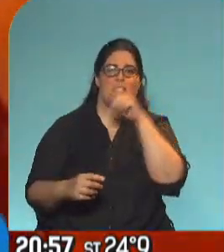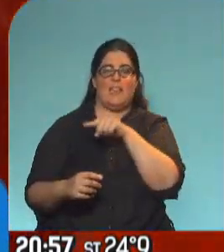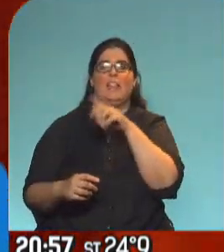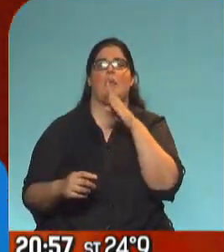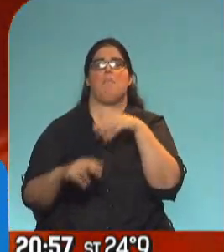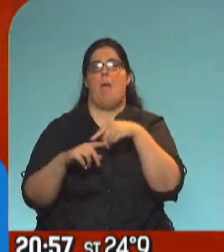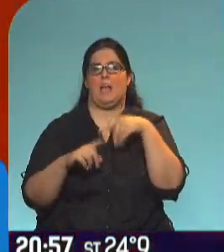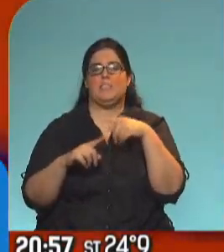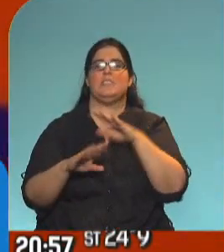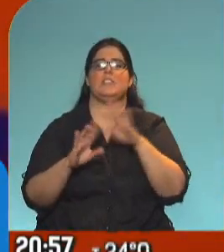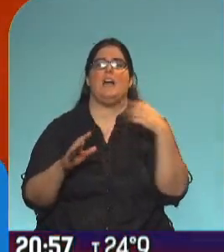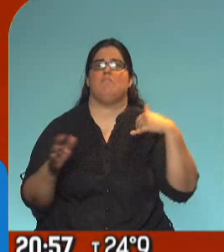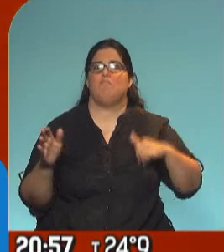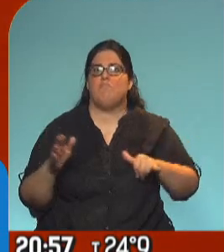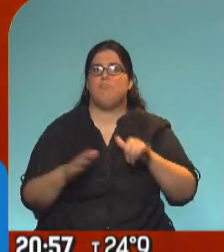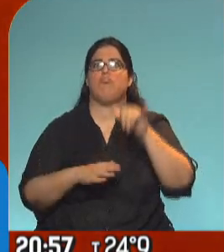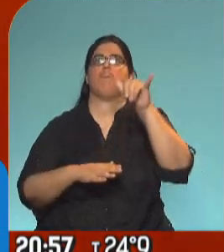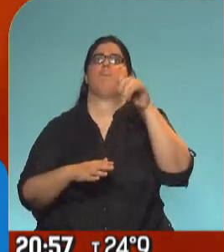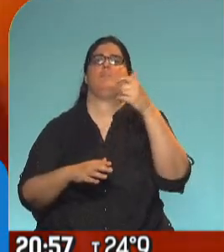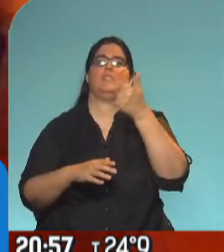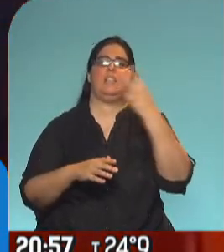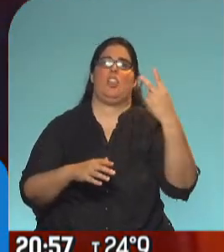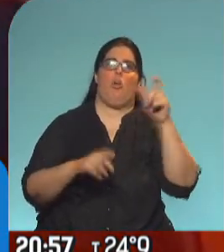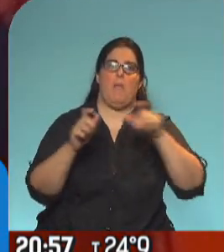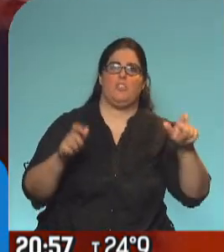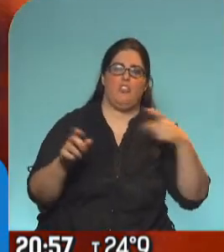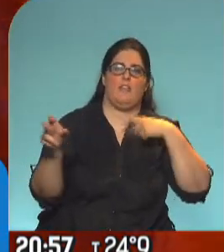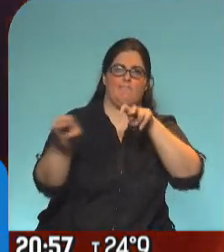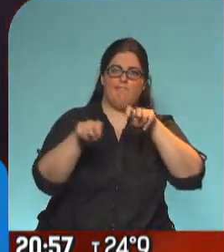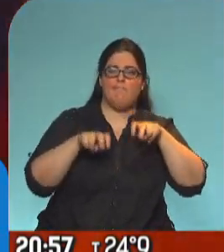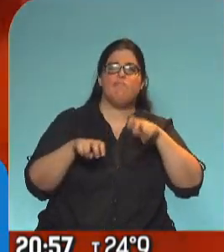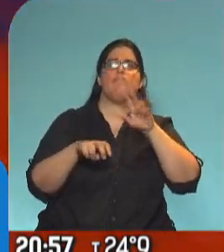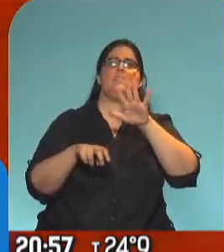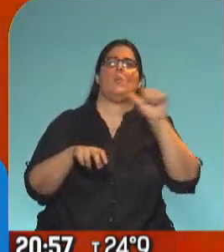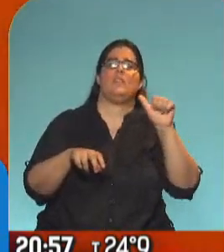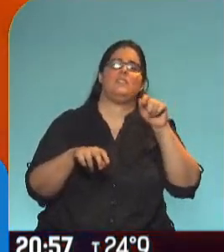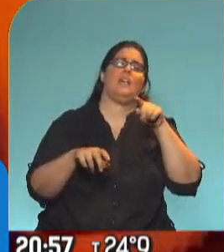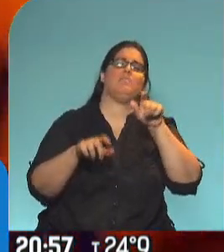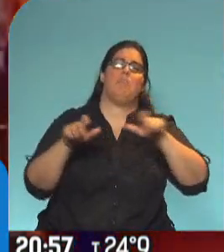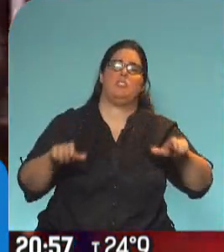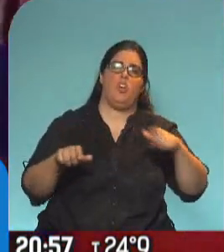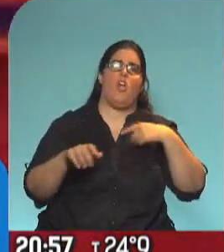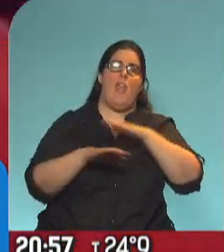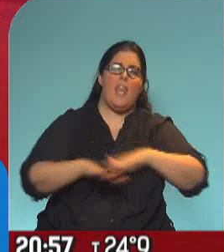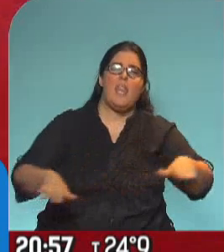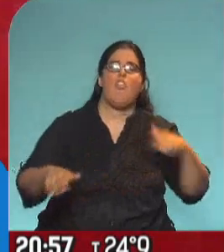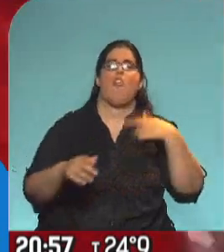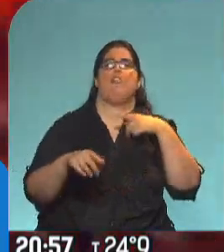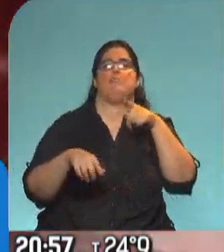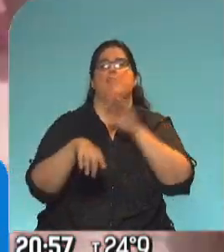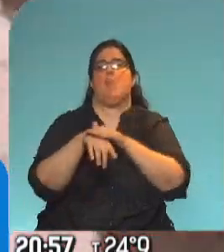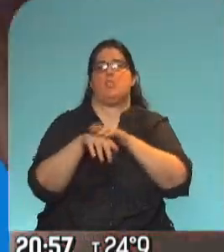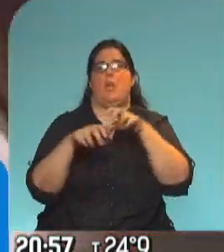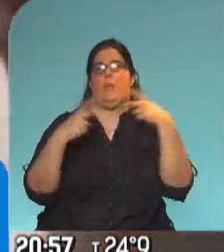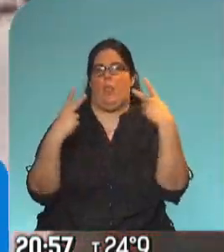minutos después de despegar. Viajaban 62 personas, 56 pasajeros, incluyendo 10 niños y 6 tripulantes. Tras algunas horas